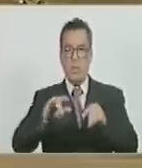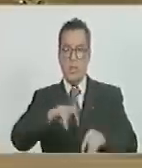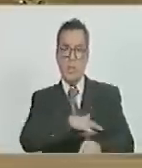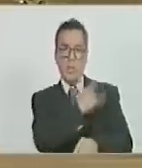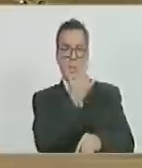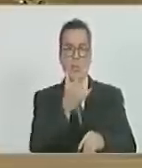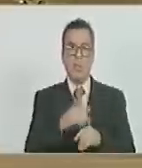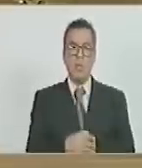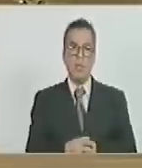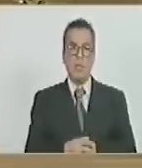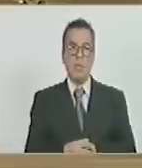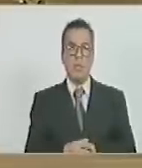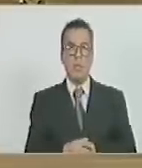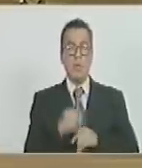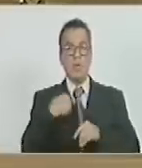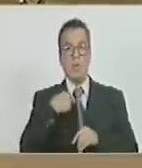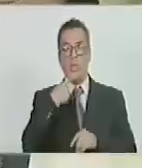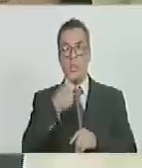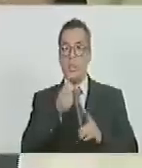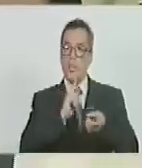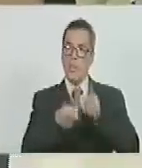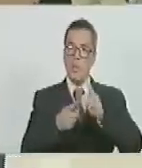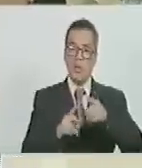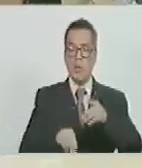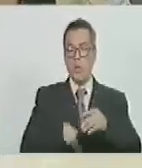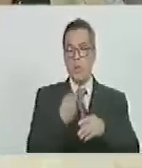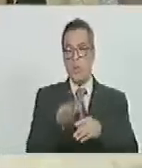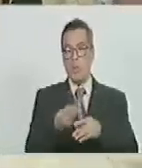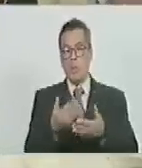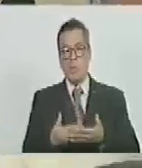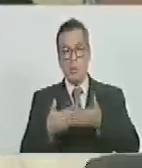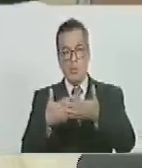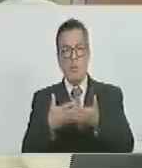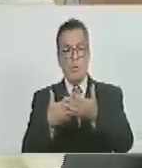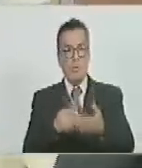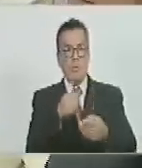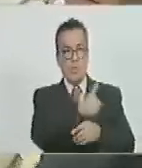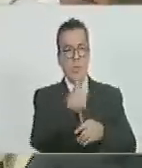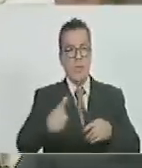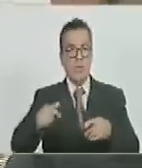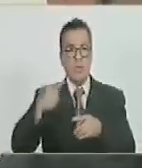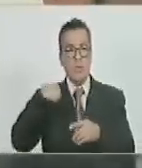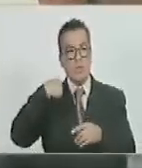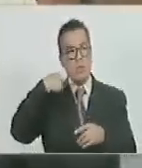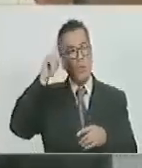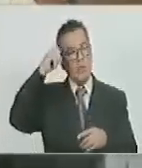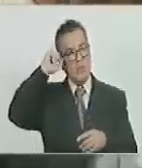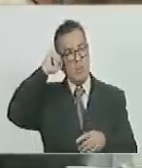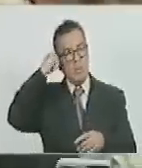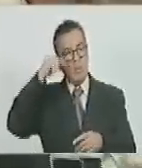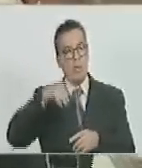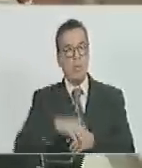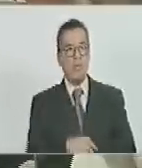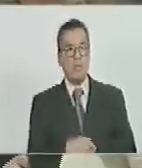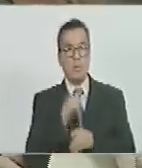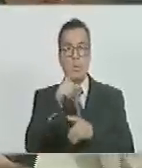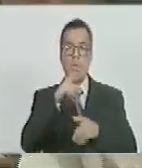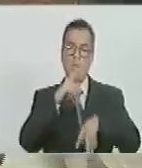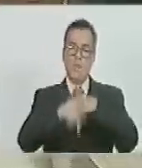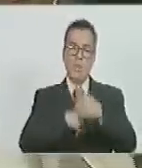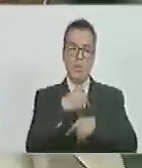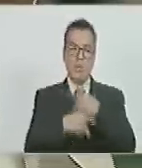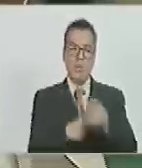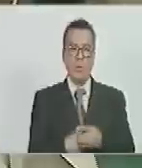universidades que alegaban algunos impedimentos para consignar postulaciones. Tenemos que recordar que en este